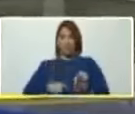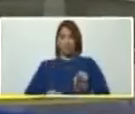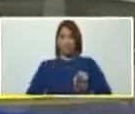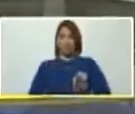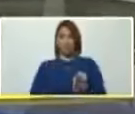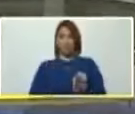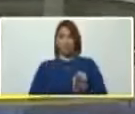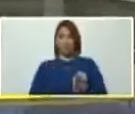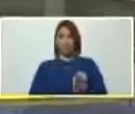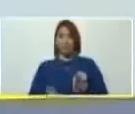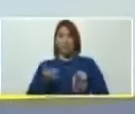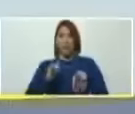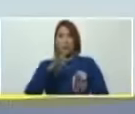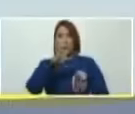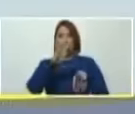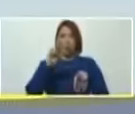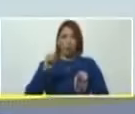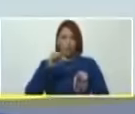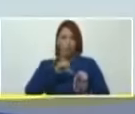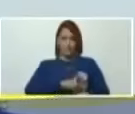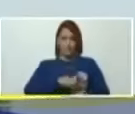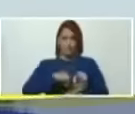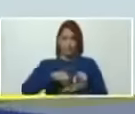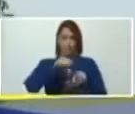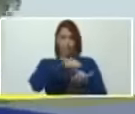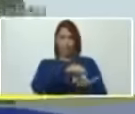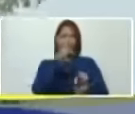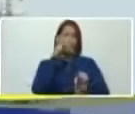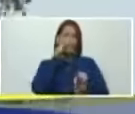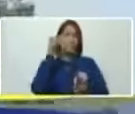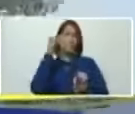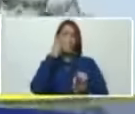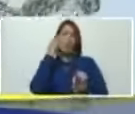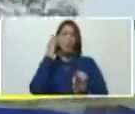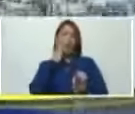los 40 entes, padrinos y madrinas que nos han acompañado